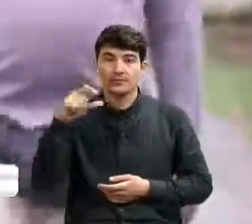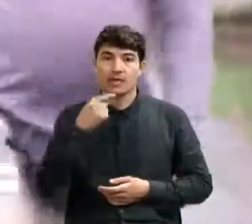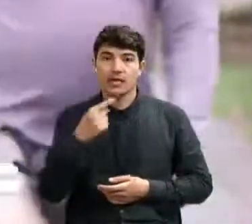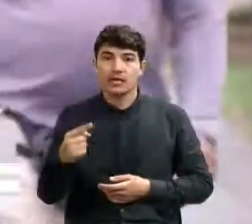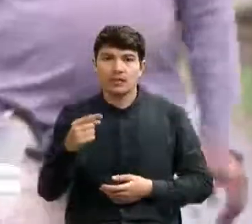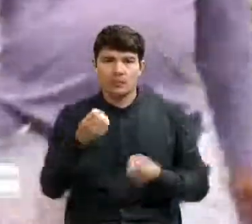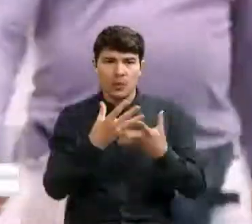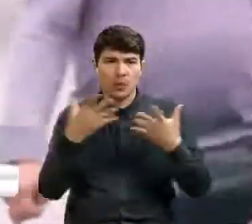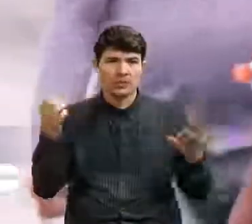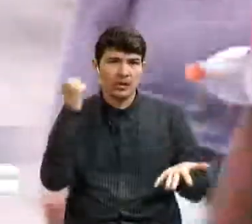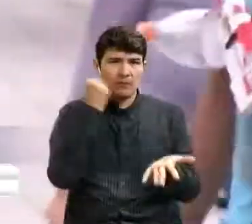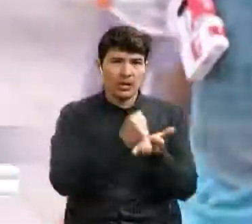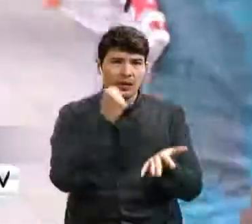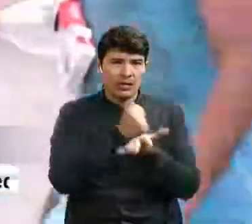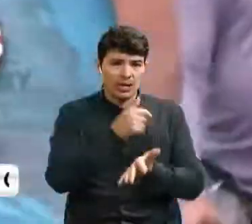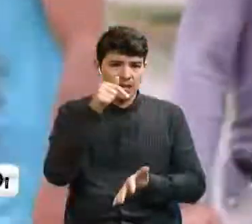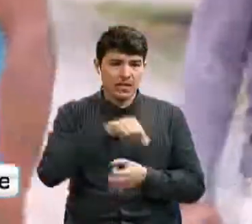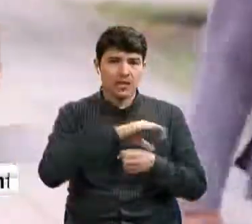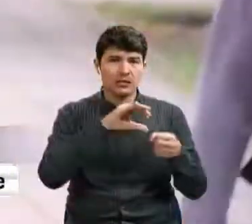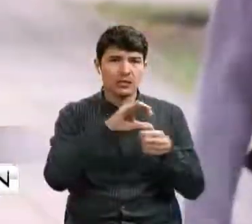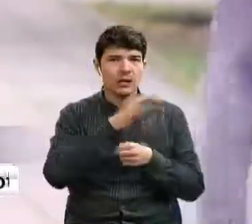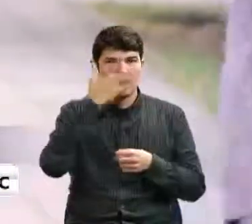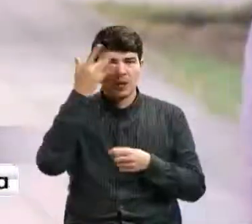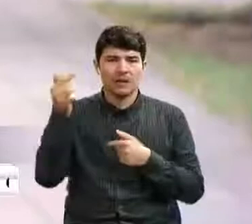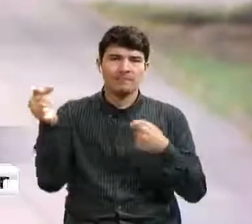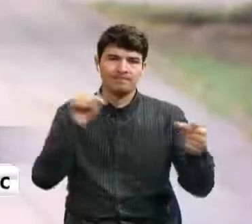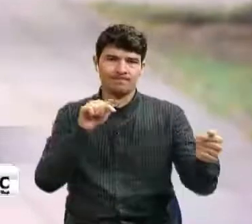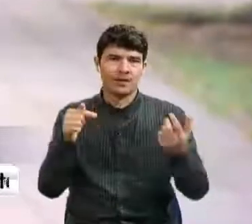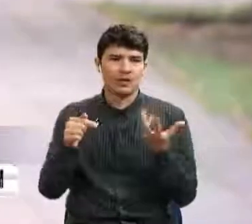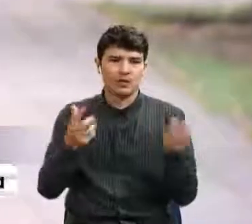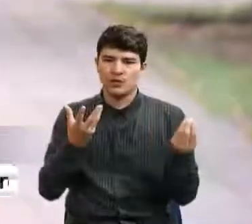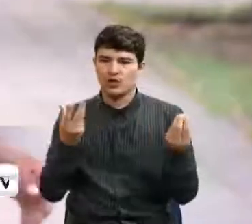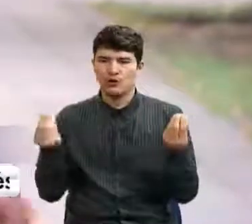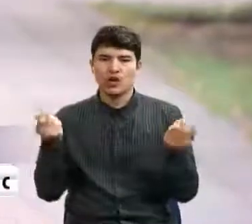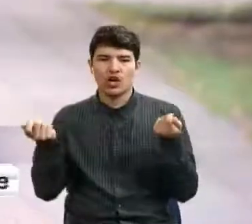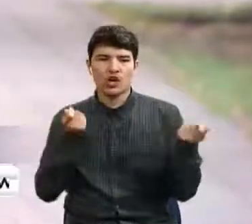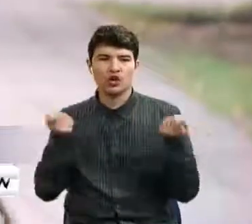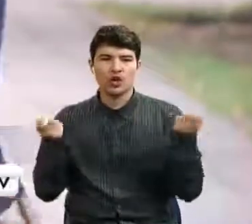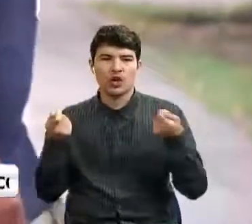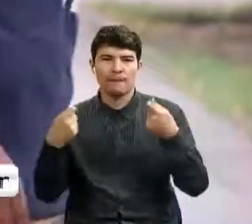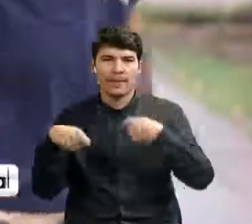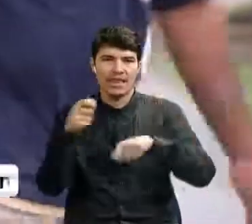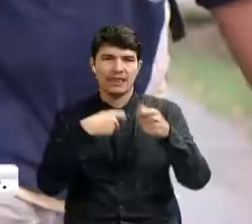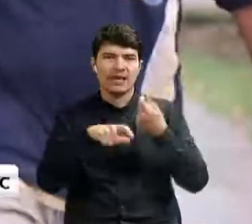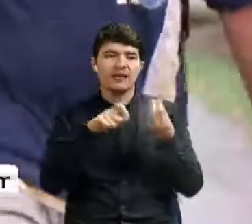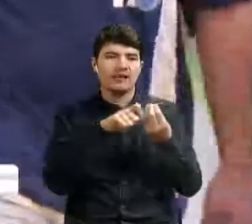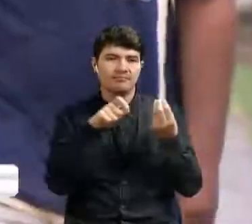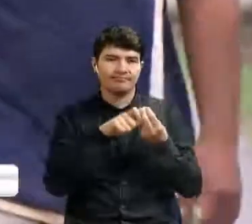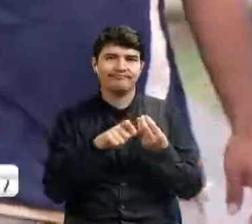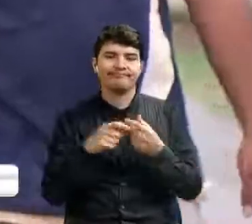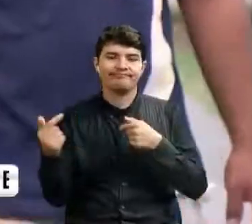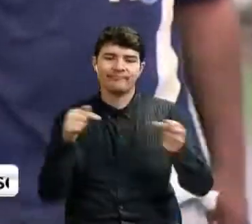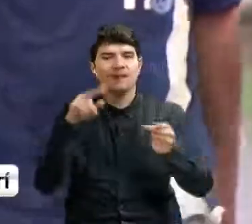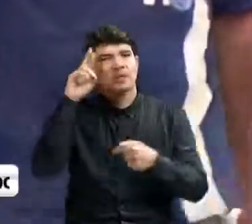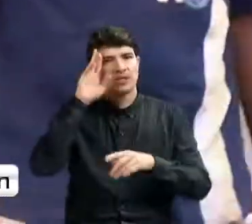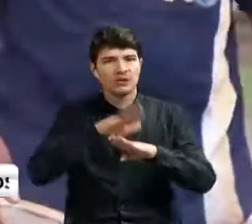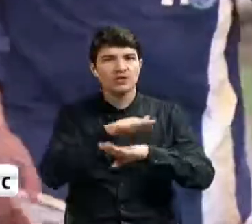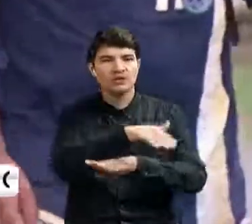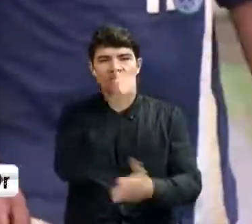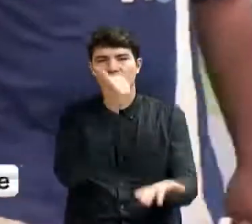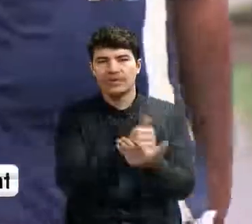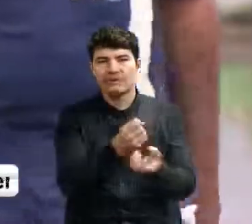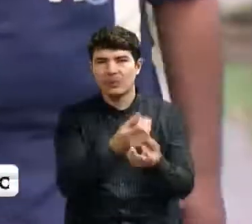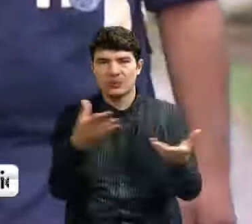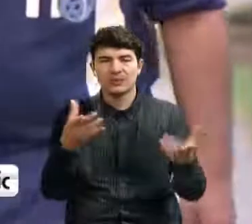los homicidios que se registran en la ciudad por la disputa entre bandas delincuenciales por el control territorial para expender estupefacientes compañeros